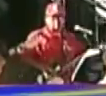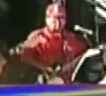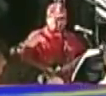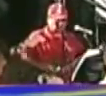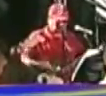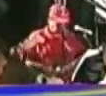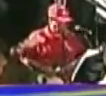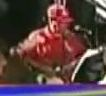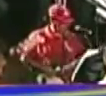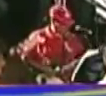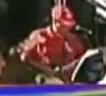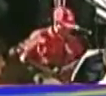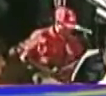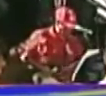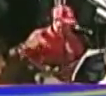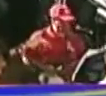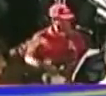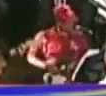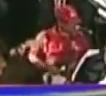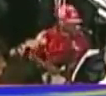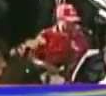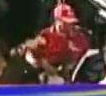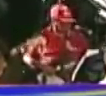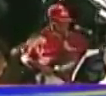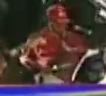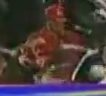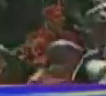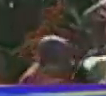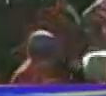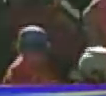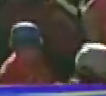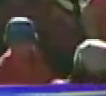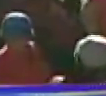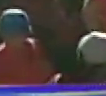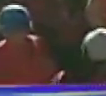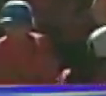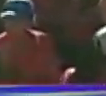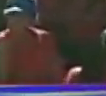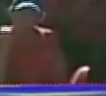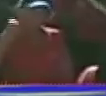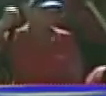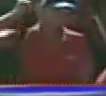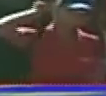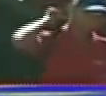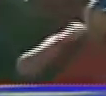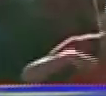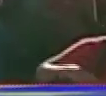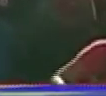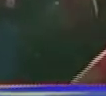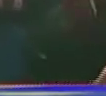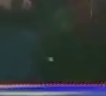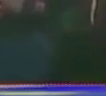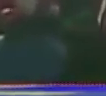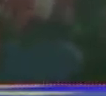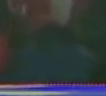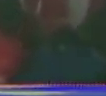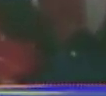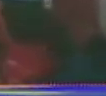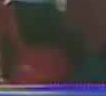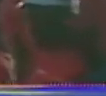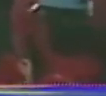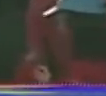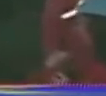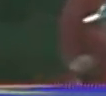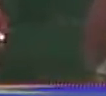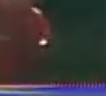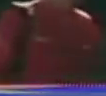internacionales estas nuevas agresiones contra la empresa estatal para hacer justicia. Igualmente ha